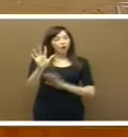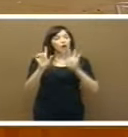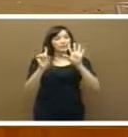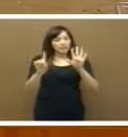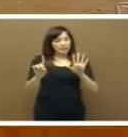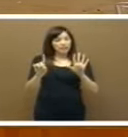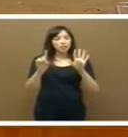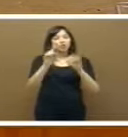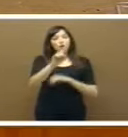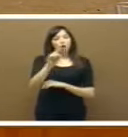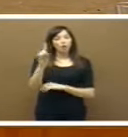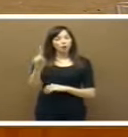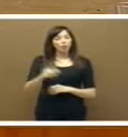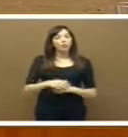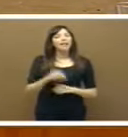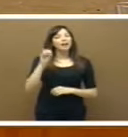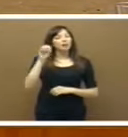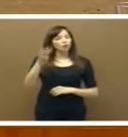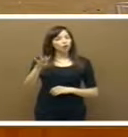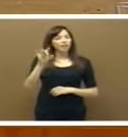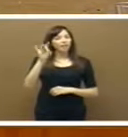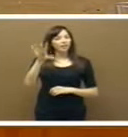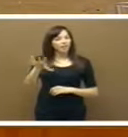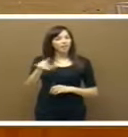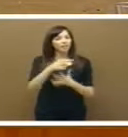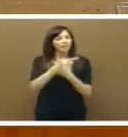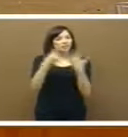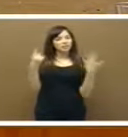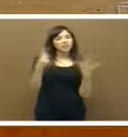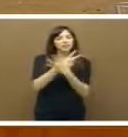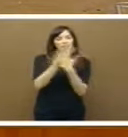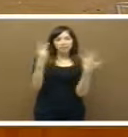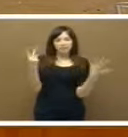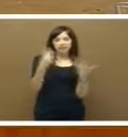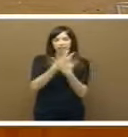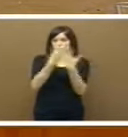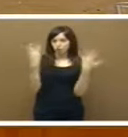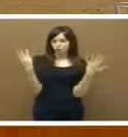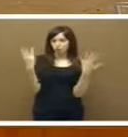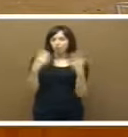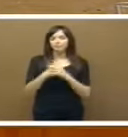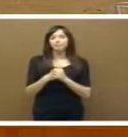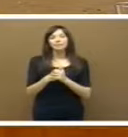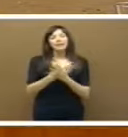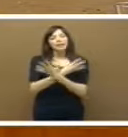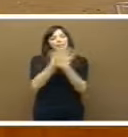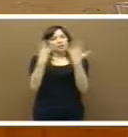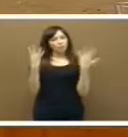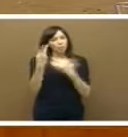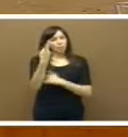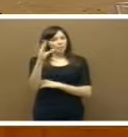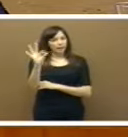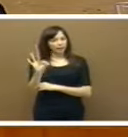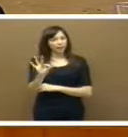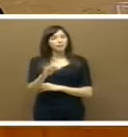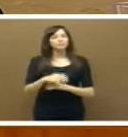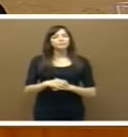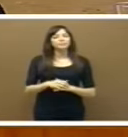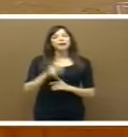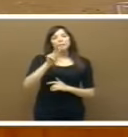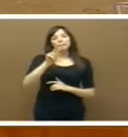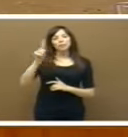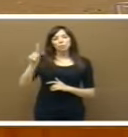6, 11, 14, 15, 16, 17, 18, 19, 20,